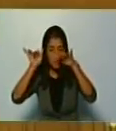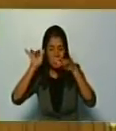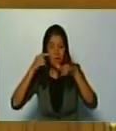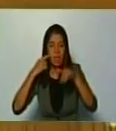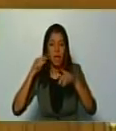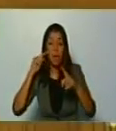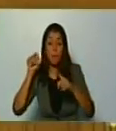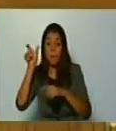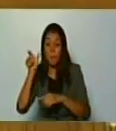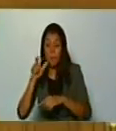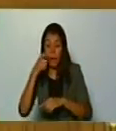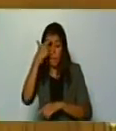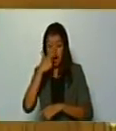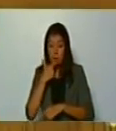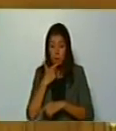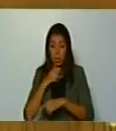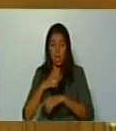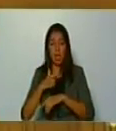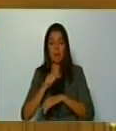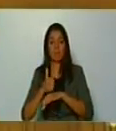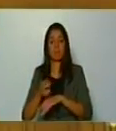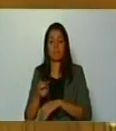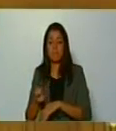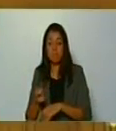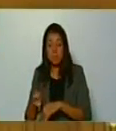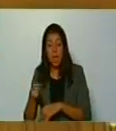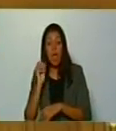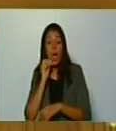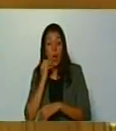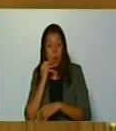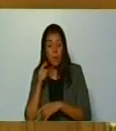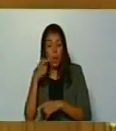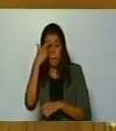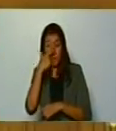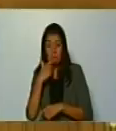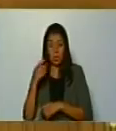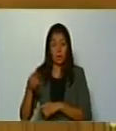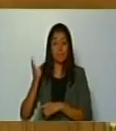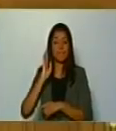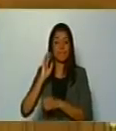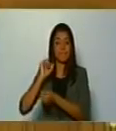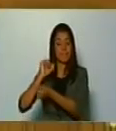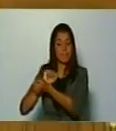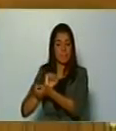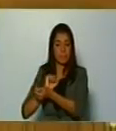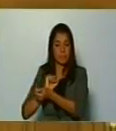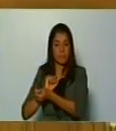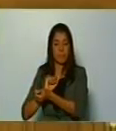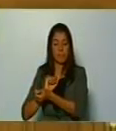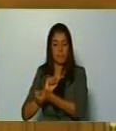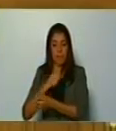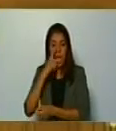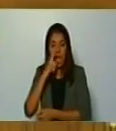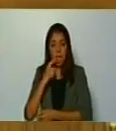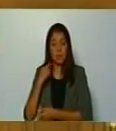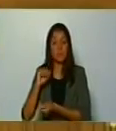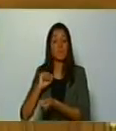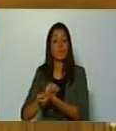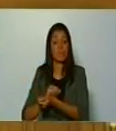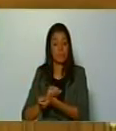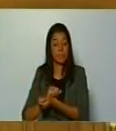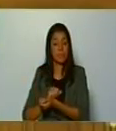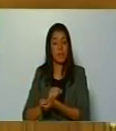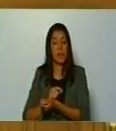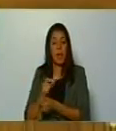determinadora del delito, será penado o penada con prisión a tantos años. Es decir, esto